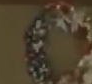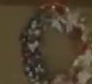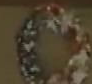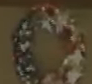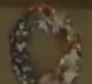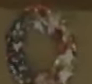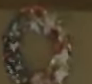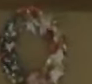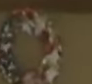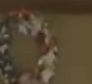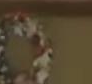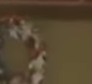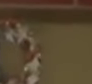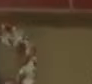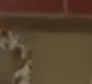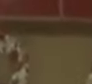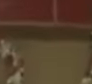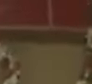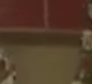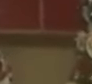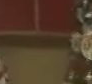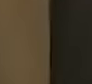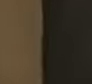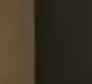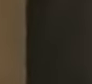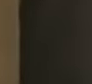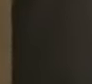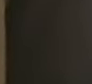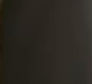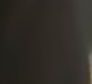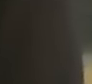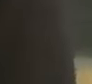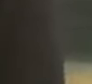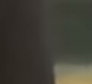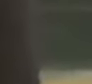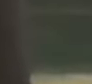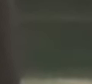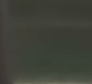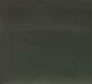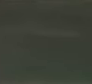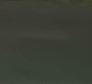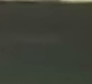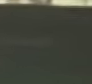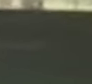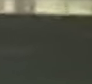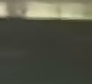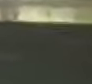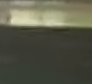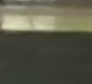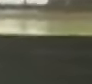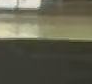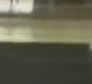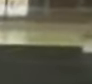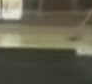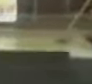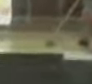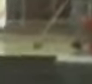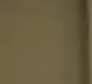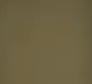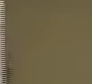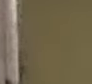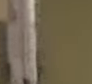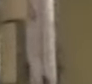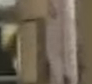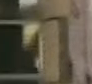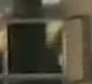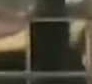10.554.320 votos en defensa de la soberanía de la Guayana Esequiba en todos los rincones del territorio nacional. Es